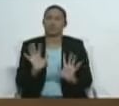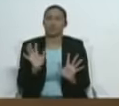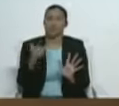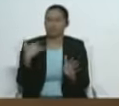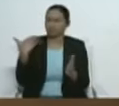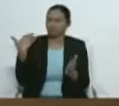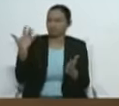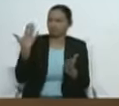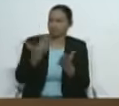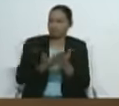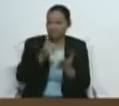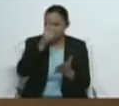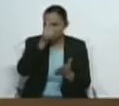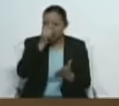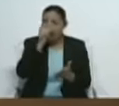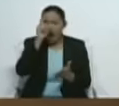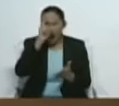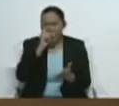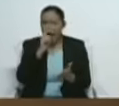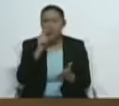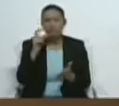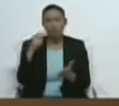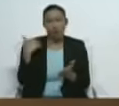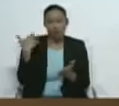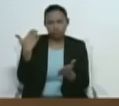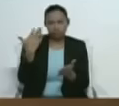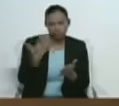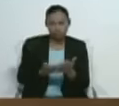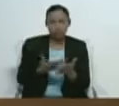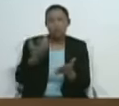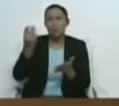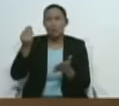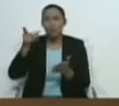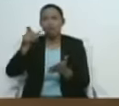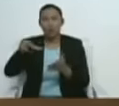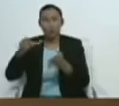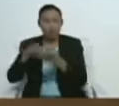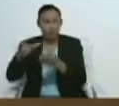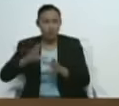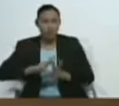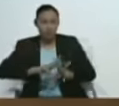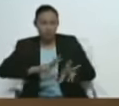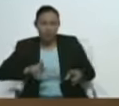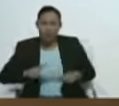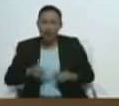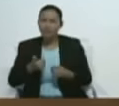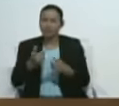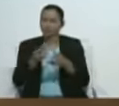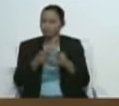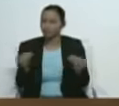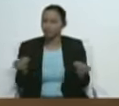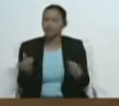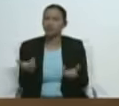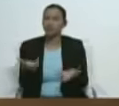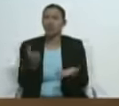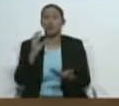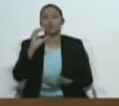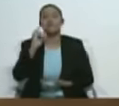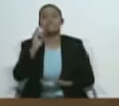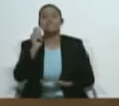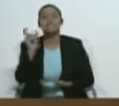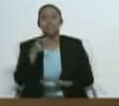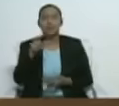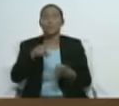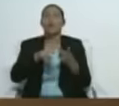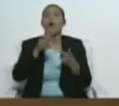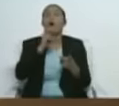con todos los robos de activos que Venezuela ha sufrido desde monómeros hasta sisgo hasta el oro incautado